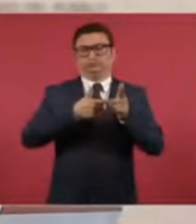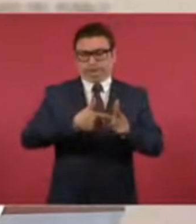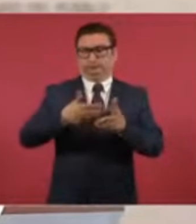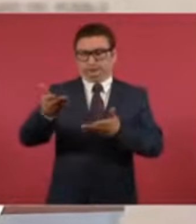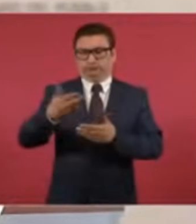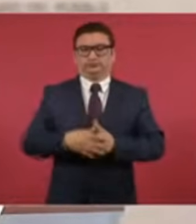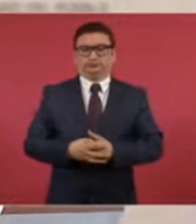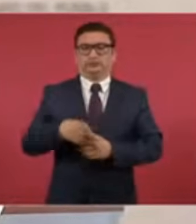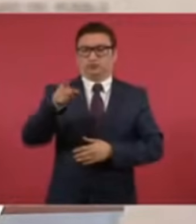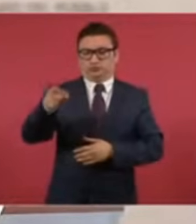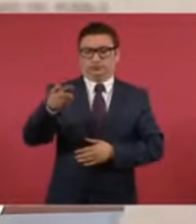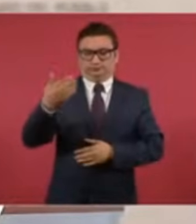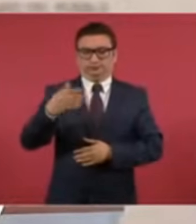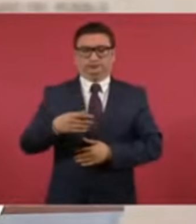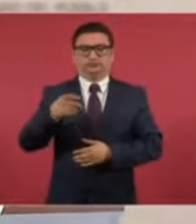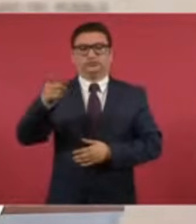Tú, primero él.